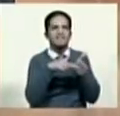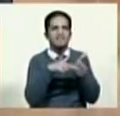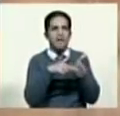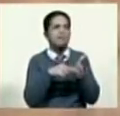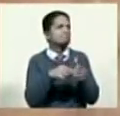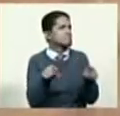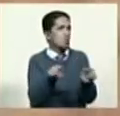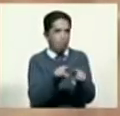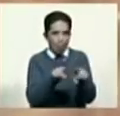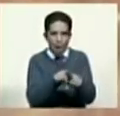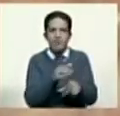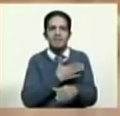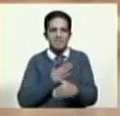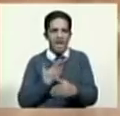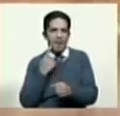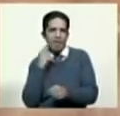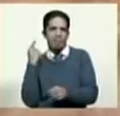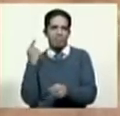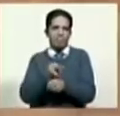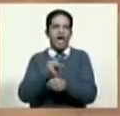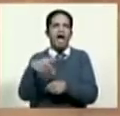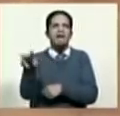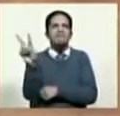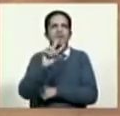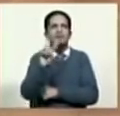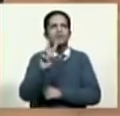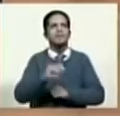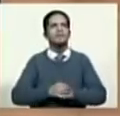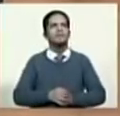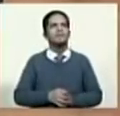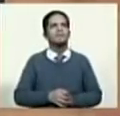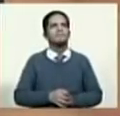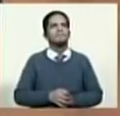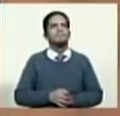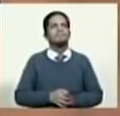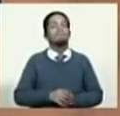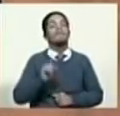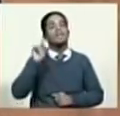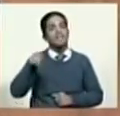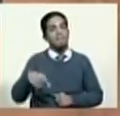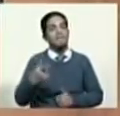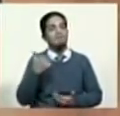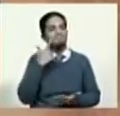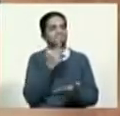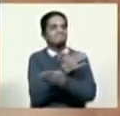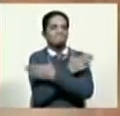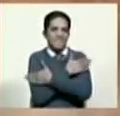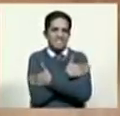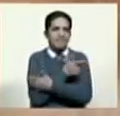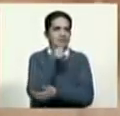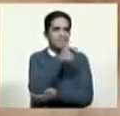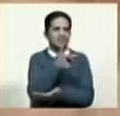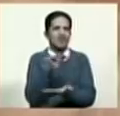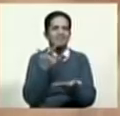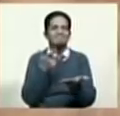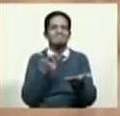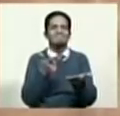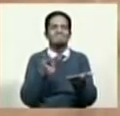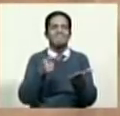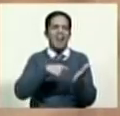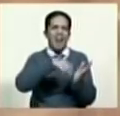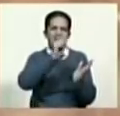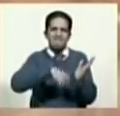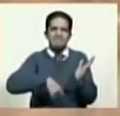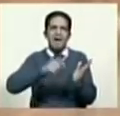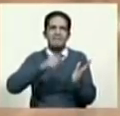modelo acá en Venezuela. Hacía un saludo bien importante a todo lo que se ha firmado en las últimas horas directamente